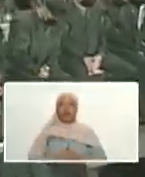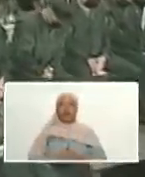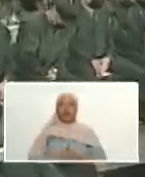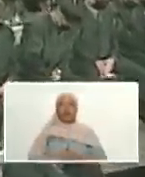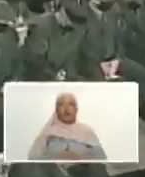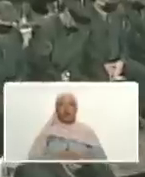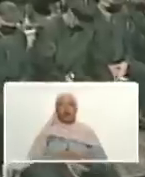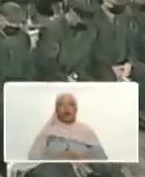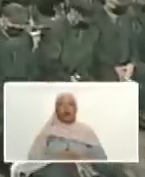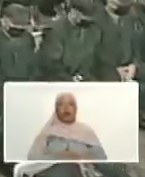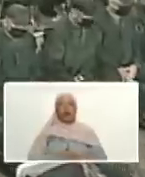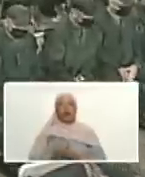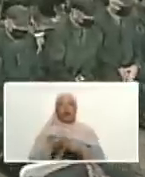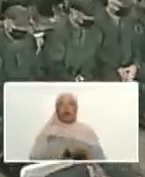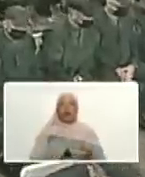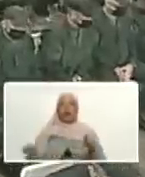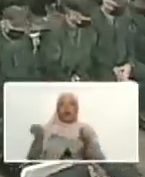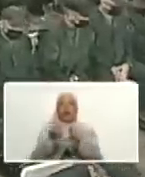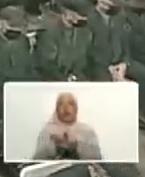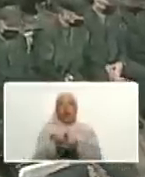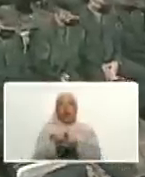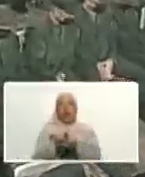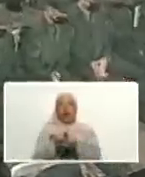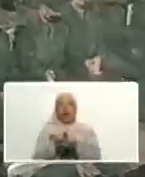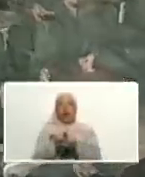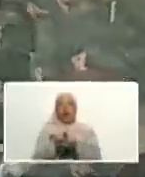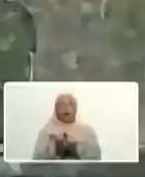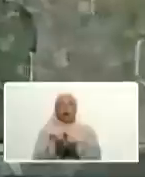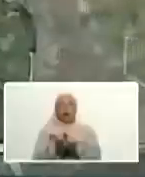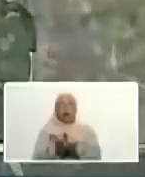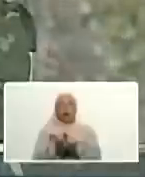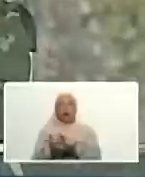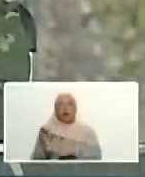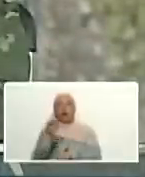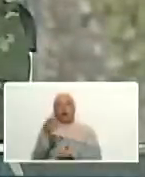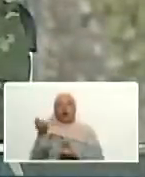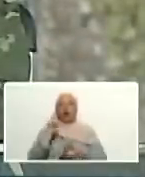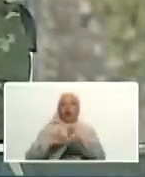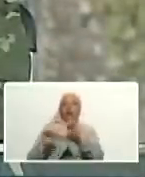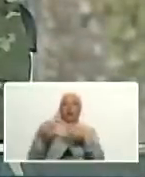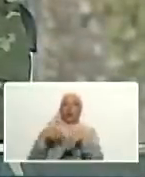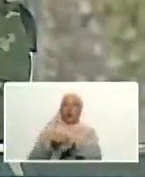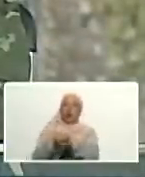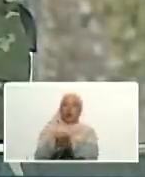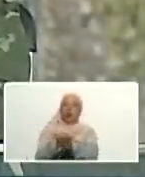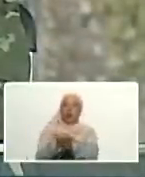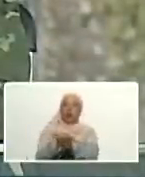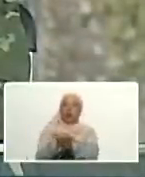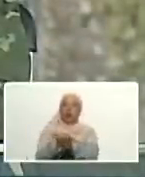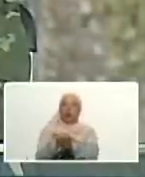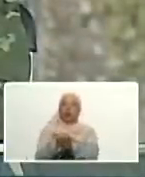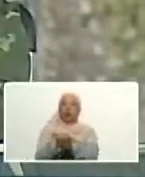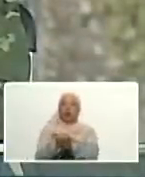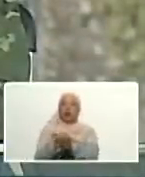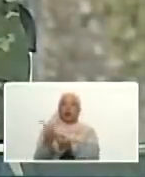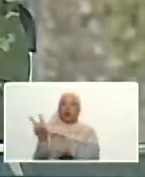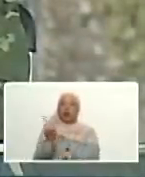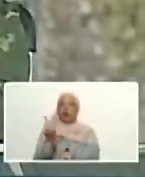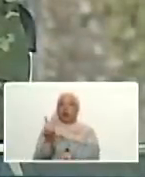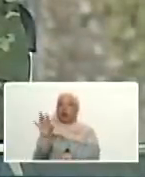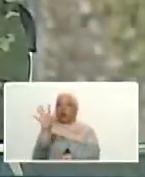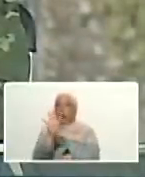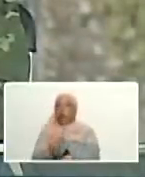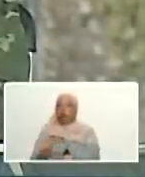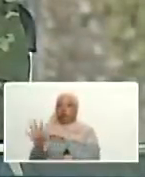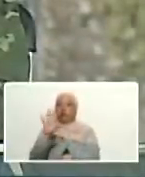Igualmente a los comandantes de las regiones de defensa integral, occidental,